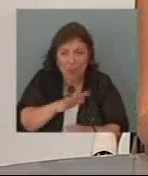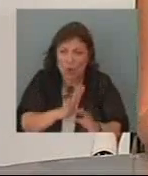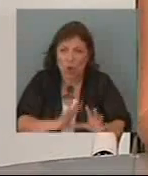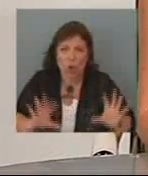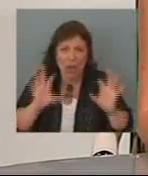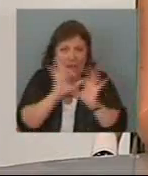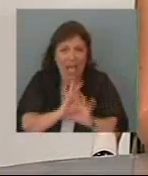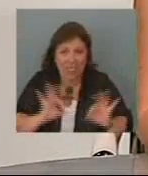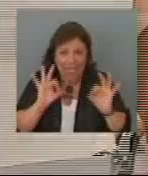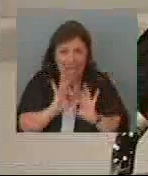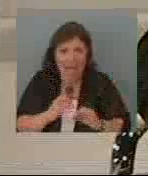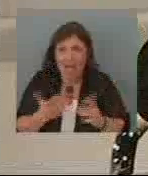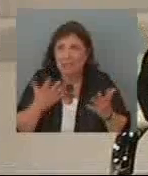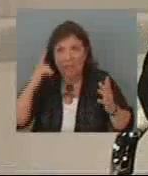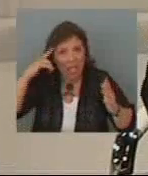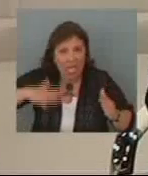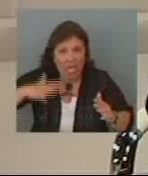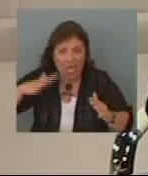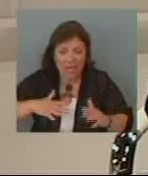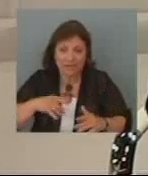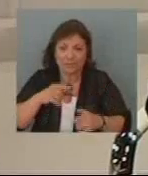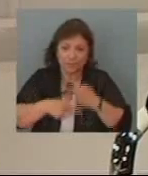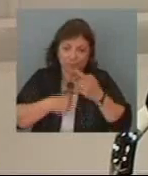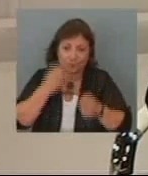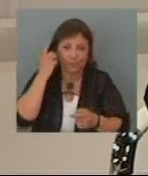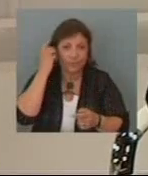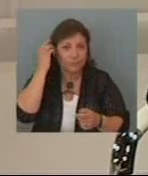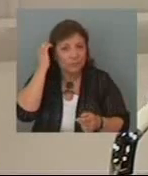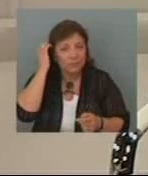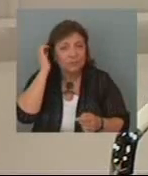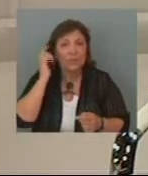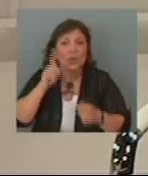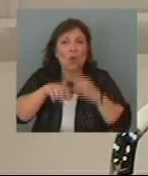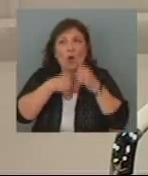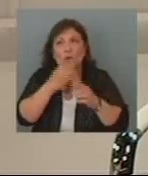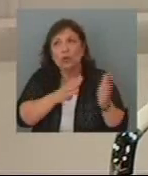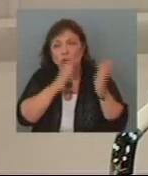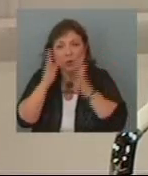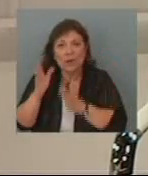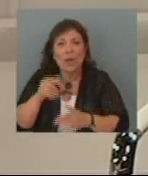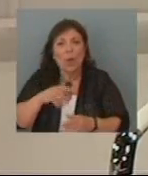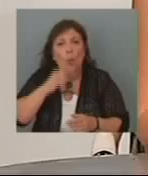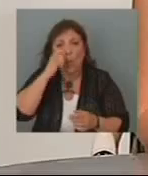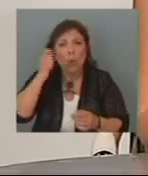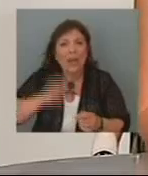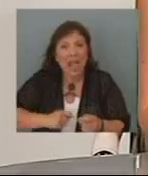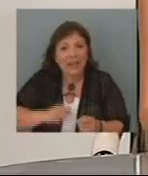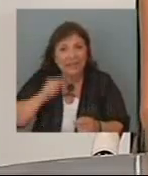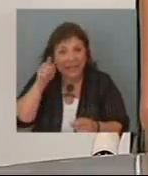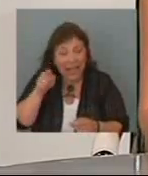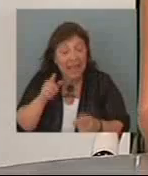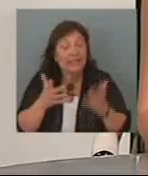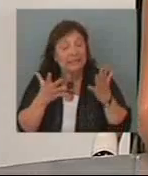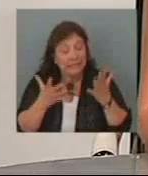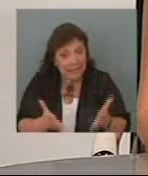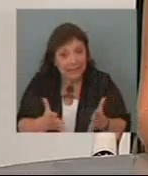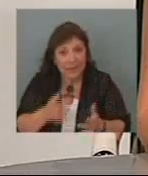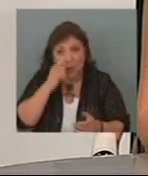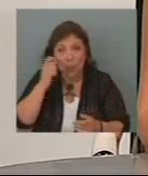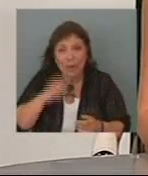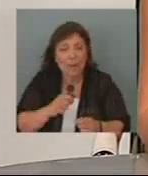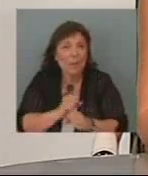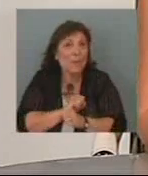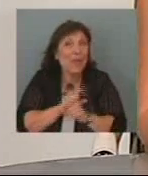sus ciudadanos. Podemos seguir recorriendo otros lugares del planeta. Nos vamos a Ucrania. Exactamente. En Ucrania lo que tenemos es la